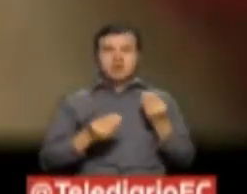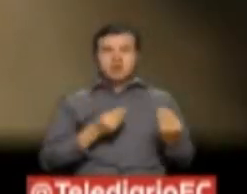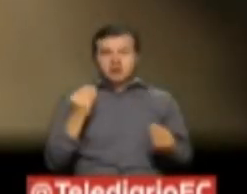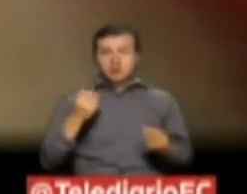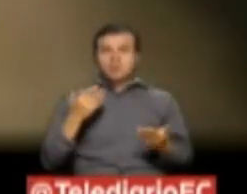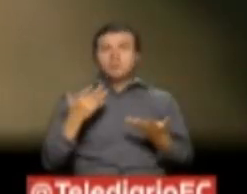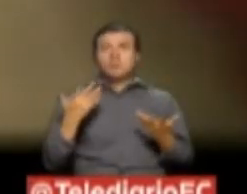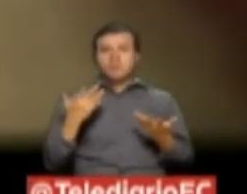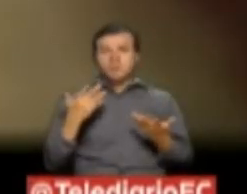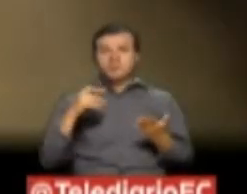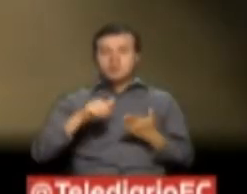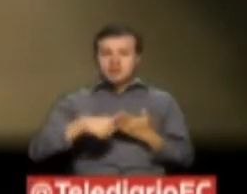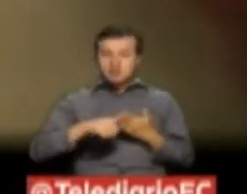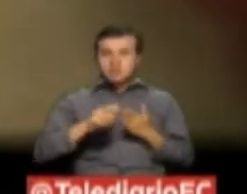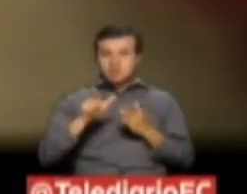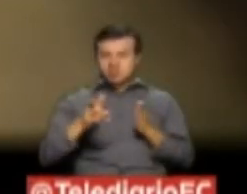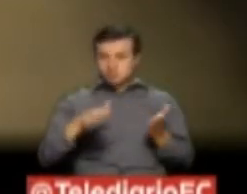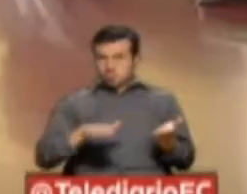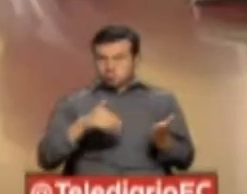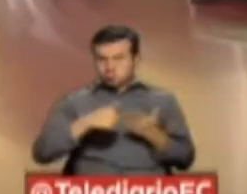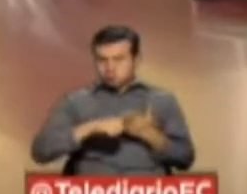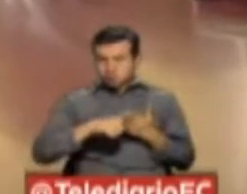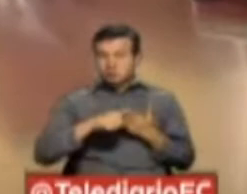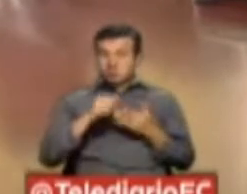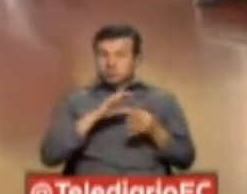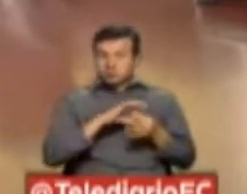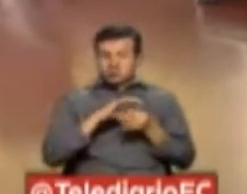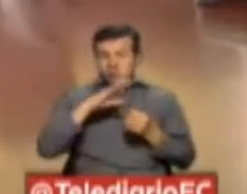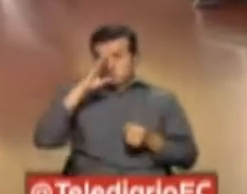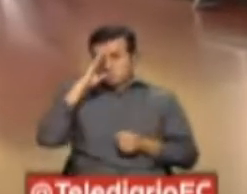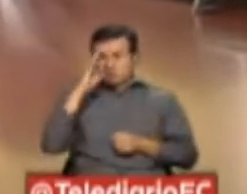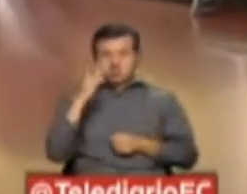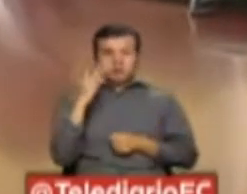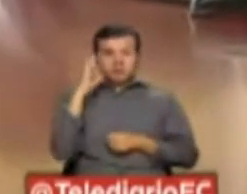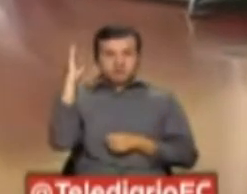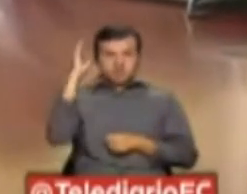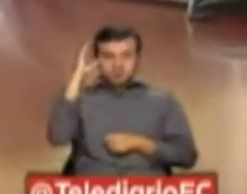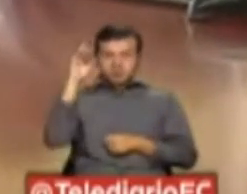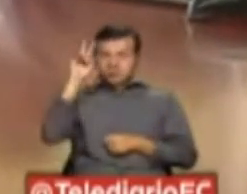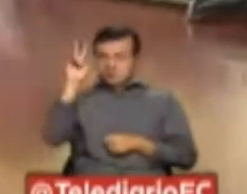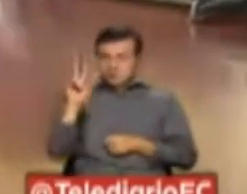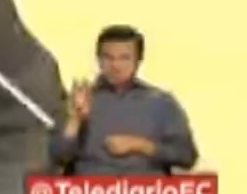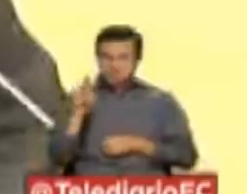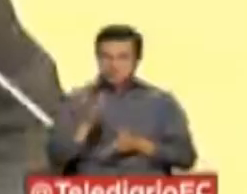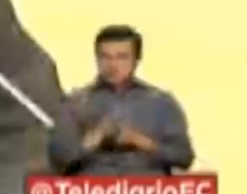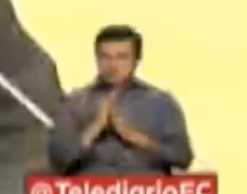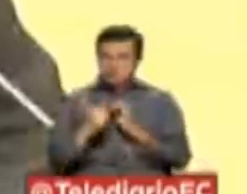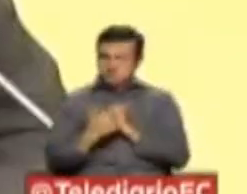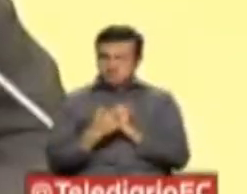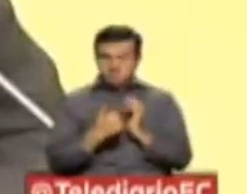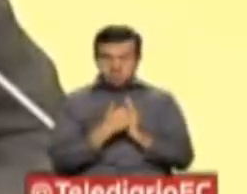procesos negro dactilares con la colaboración de las unidades policiales de colombia y venezuela